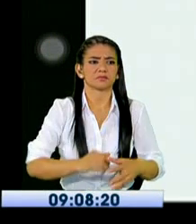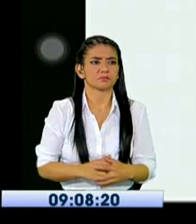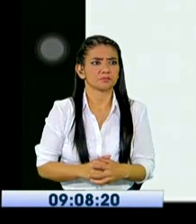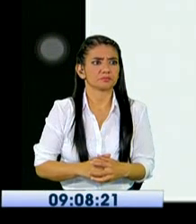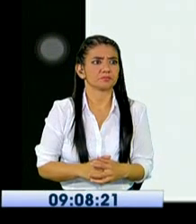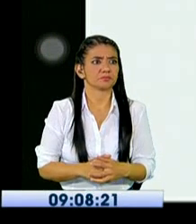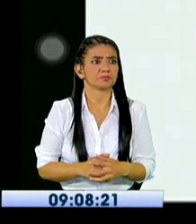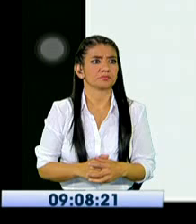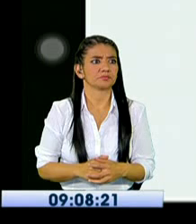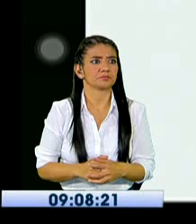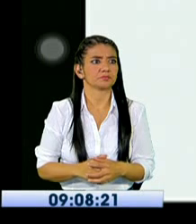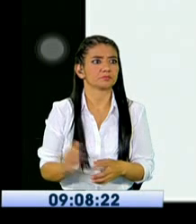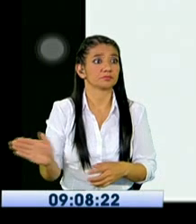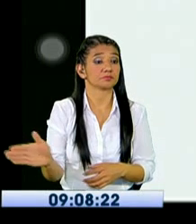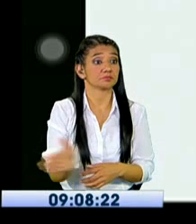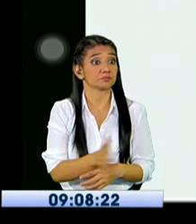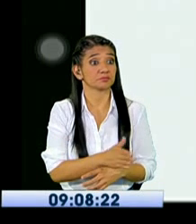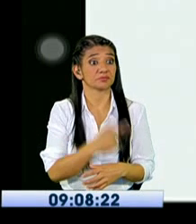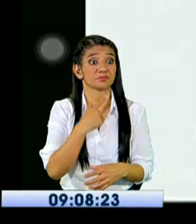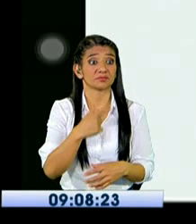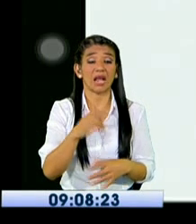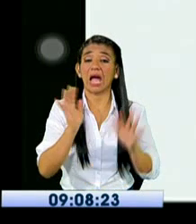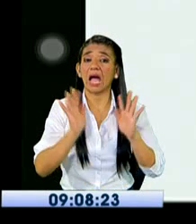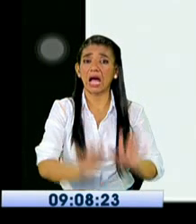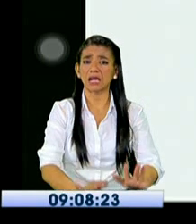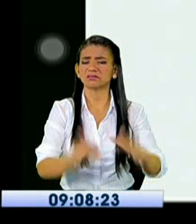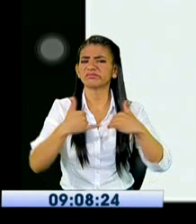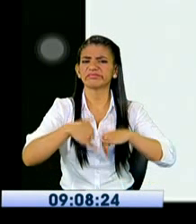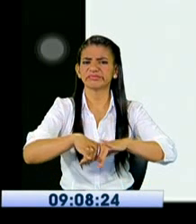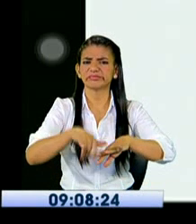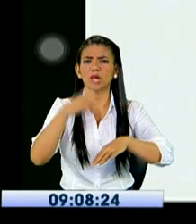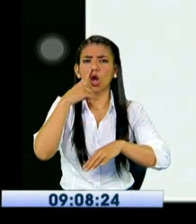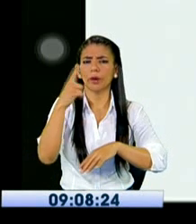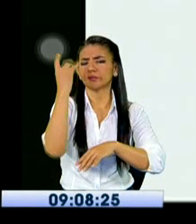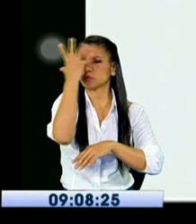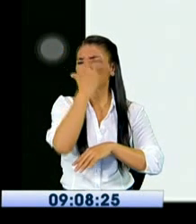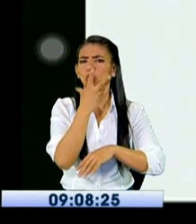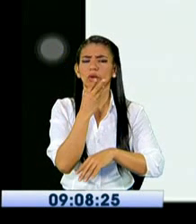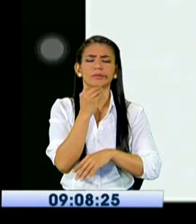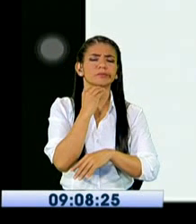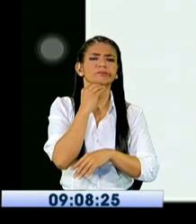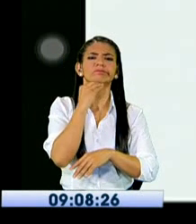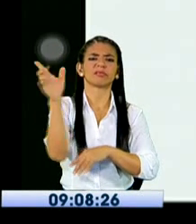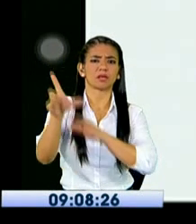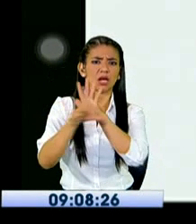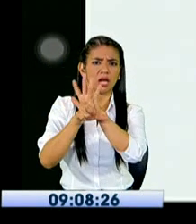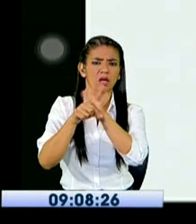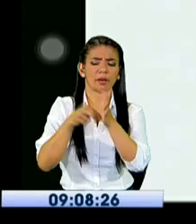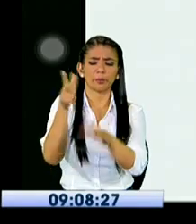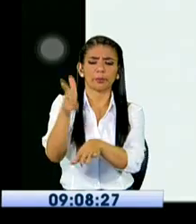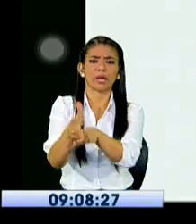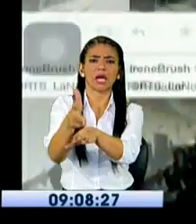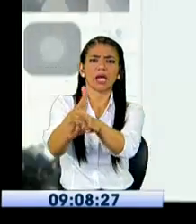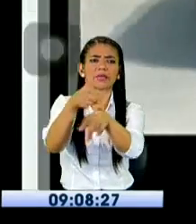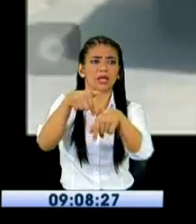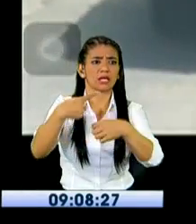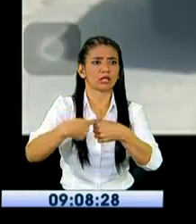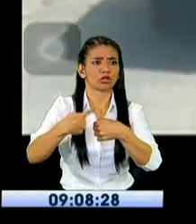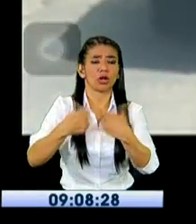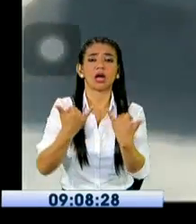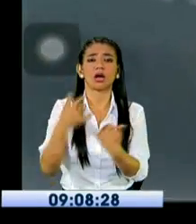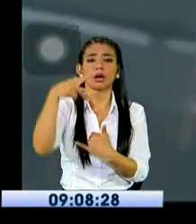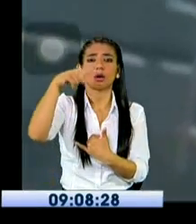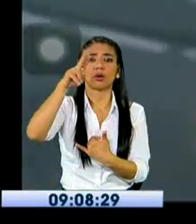Billy Stone, la noticia, siguen los chéveres, guapos, bacanes, bellos y sexys en la vereda de nuestra capital, ahora en